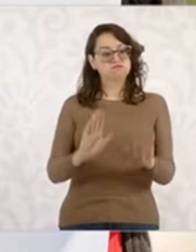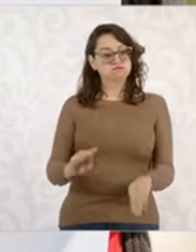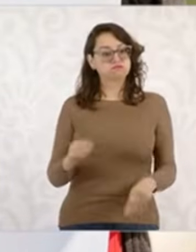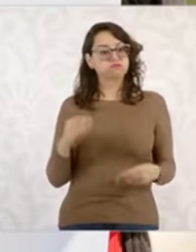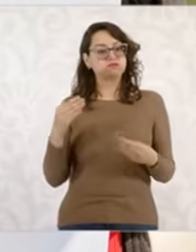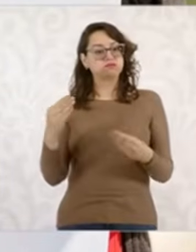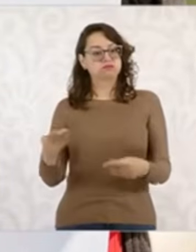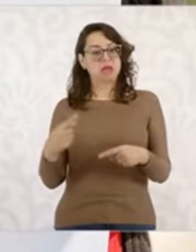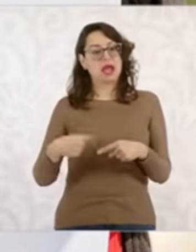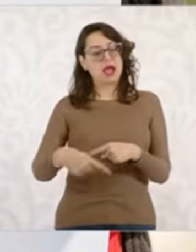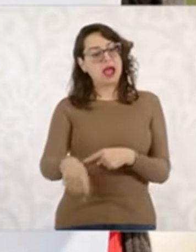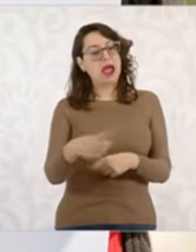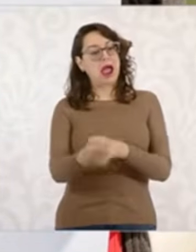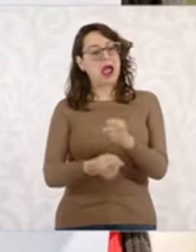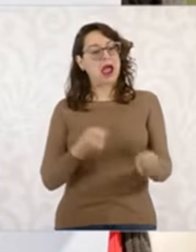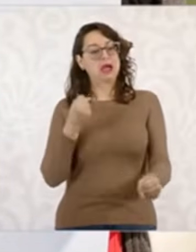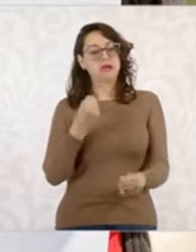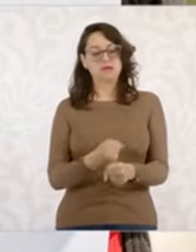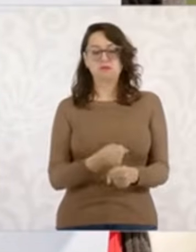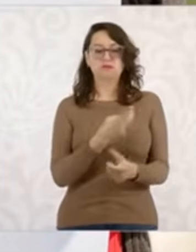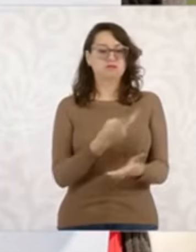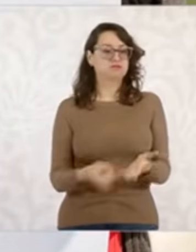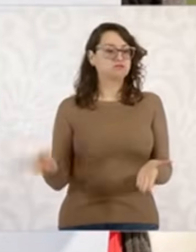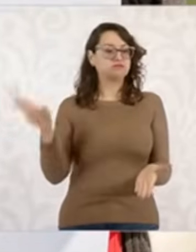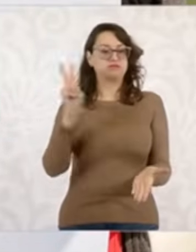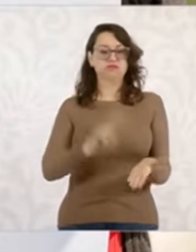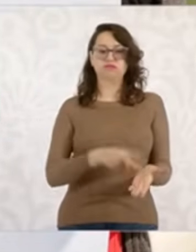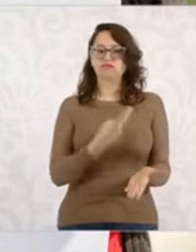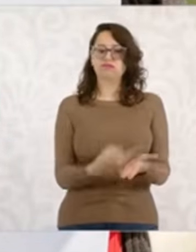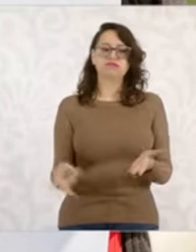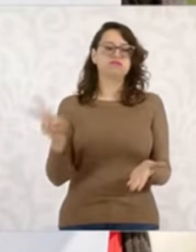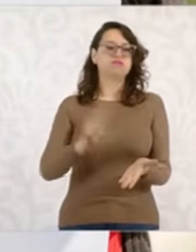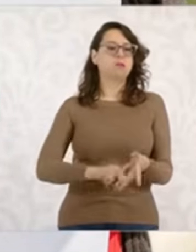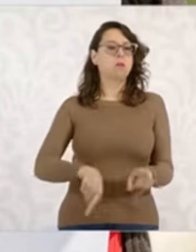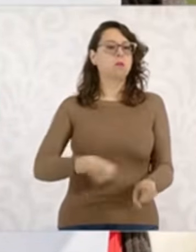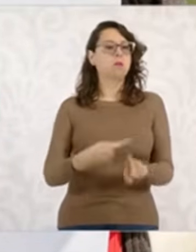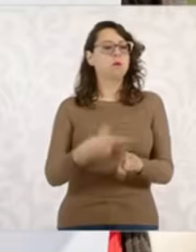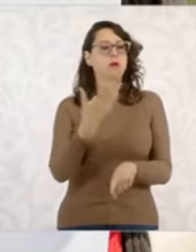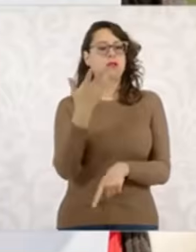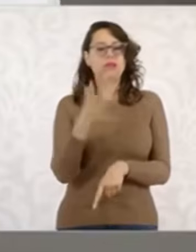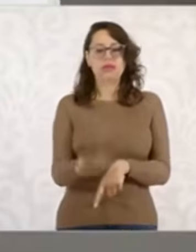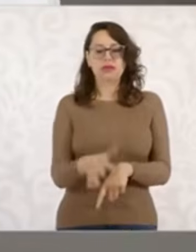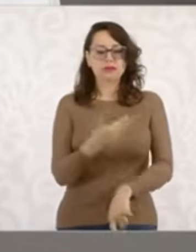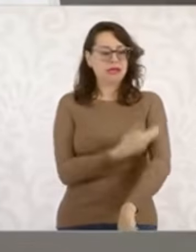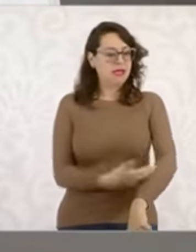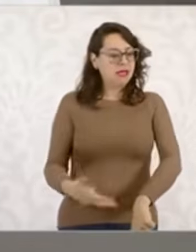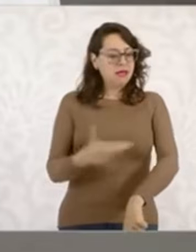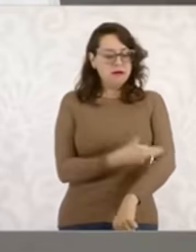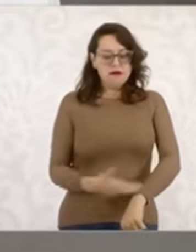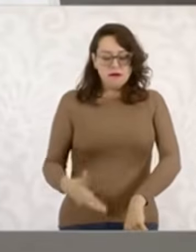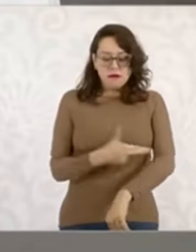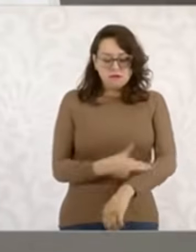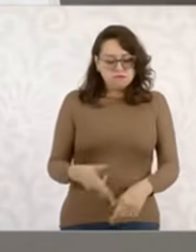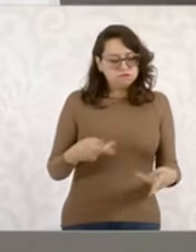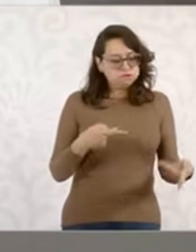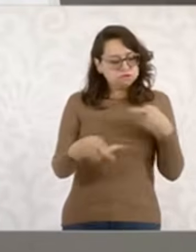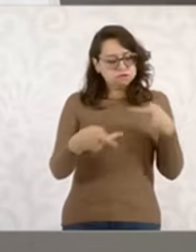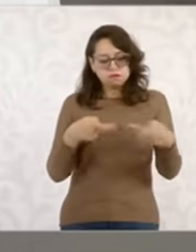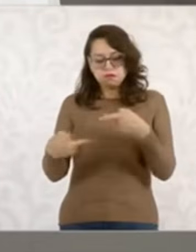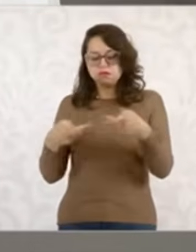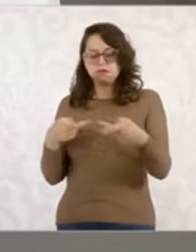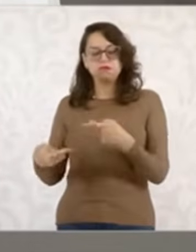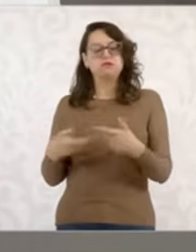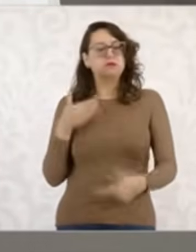pues prácticamente multiplicar por 10, ya que se avanzó en todos los procesos previos para lograr esta